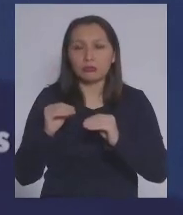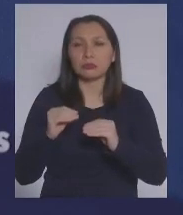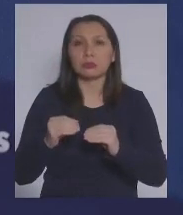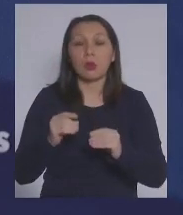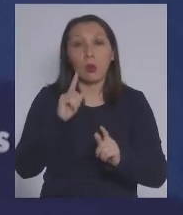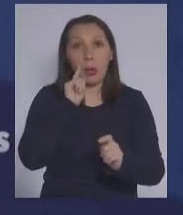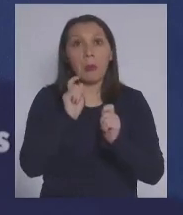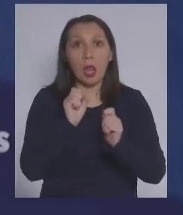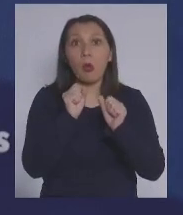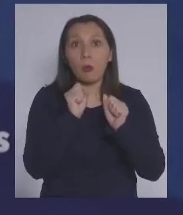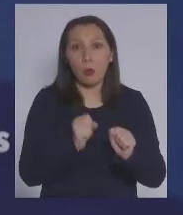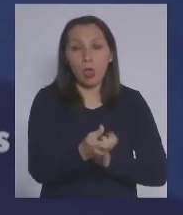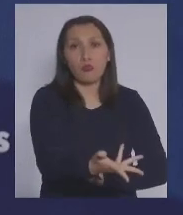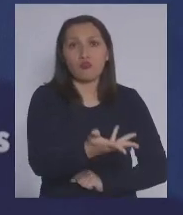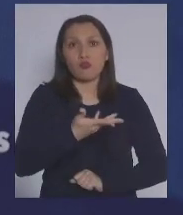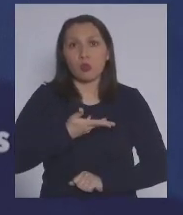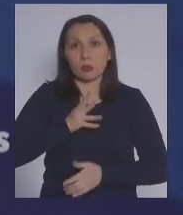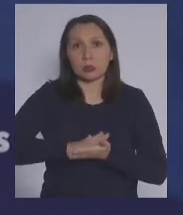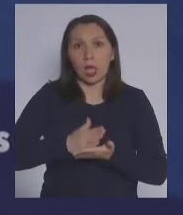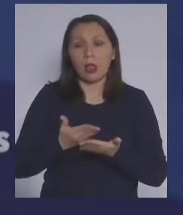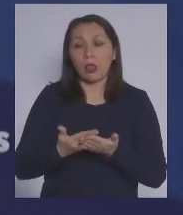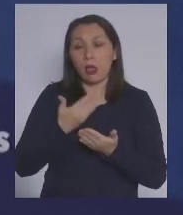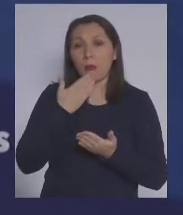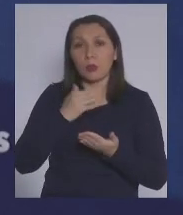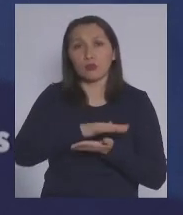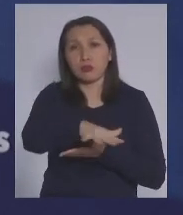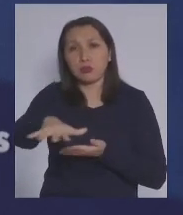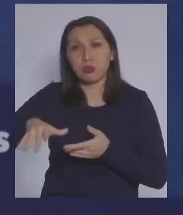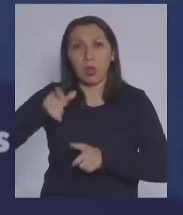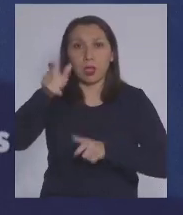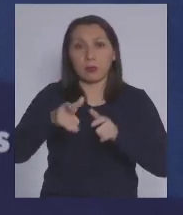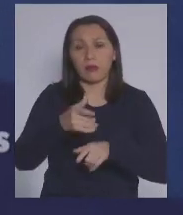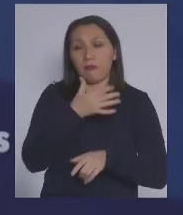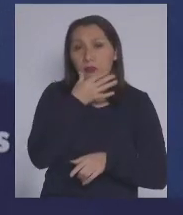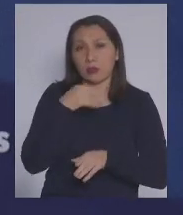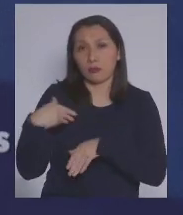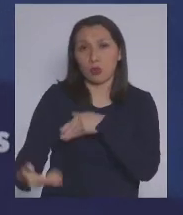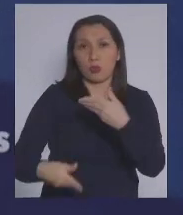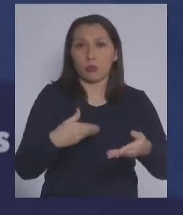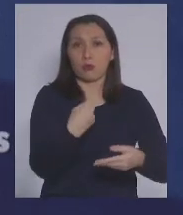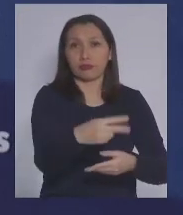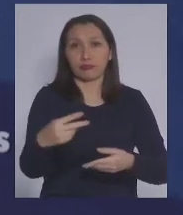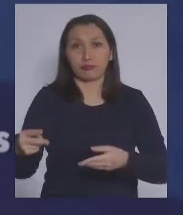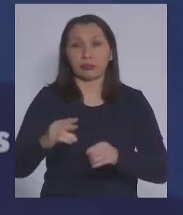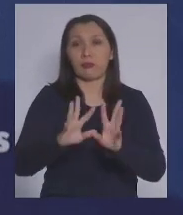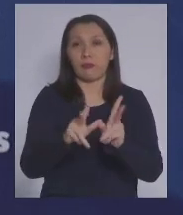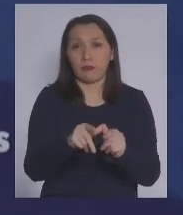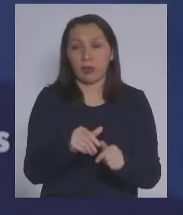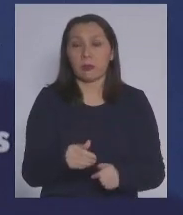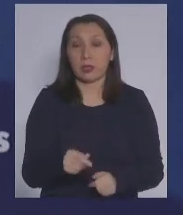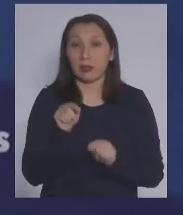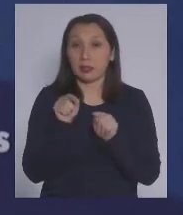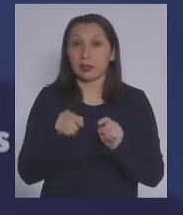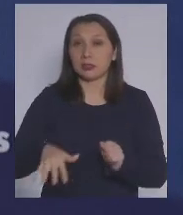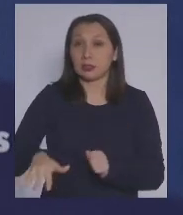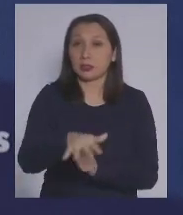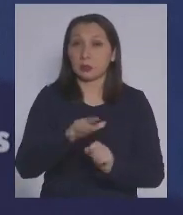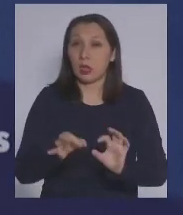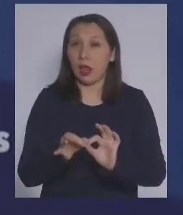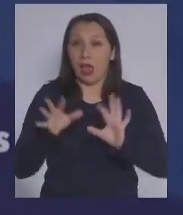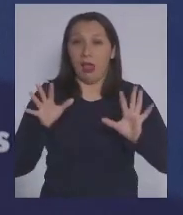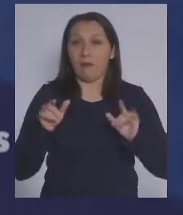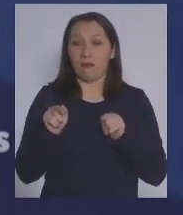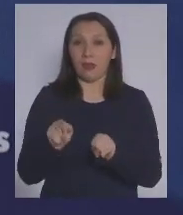su propia salud y contra la salud de toda la población y de sus familiares esta situación grave